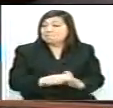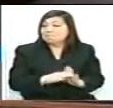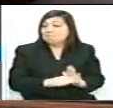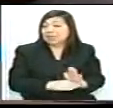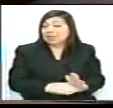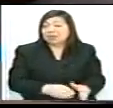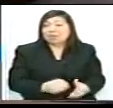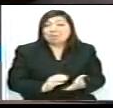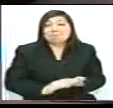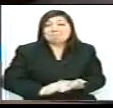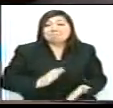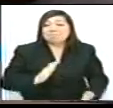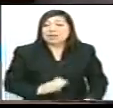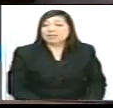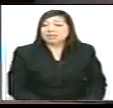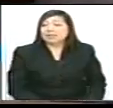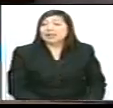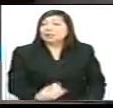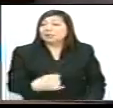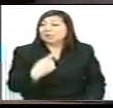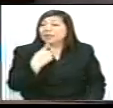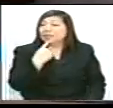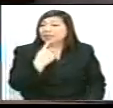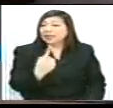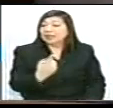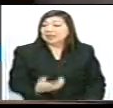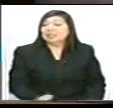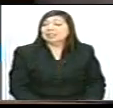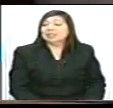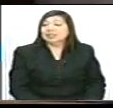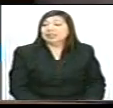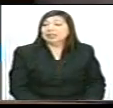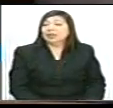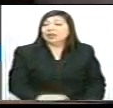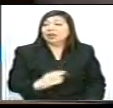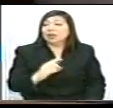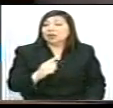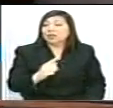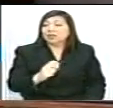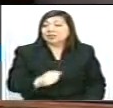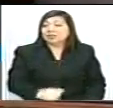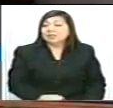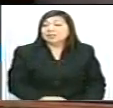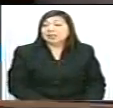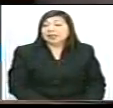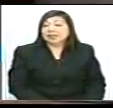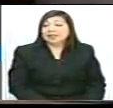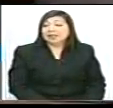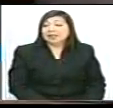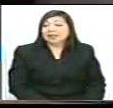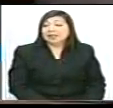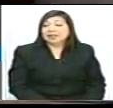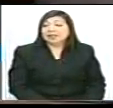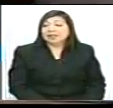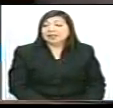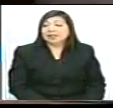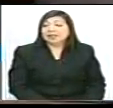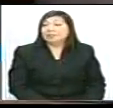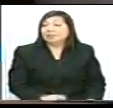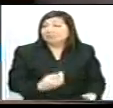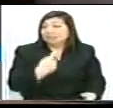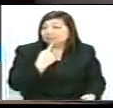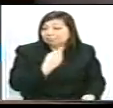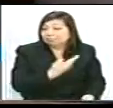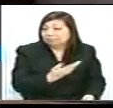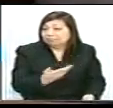contrataciones millonarias, que como ha dicho el señor Gino Costa, con buen criterio, muy leal a